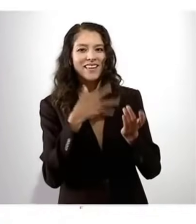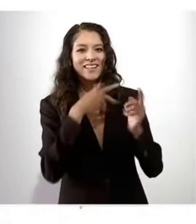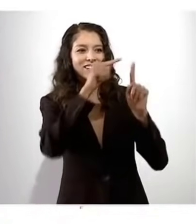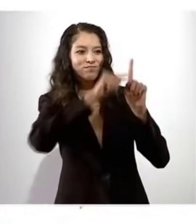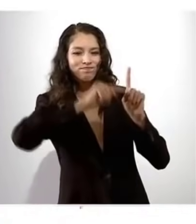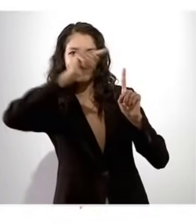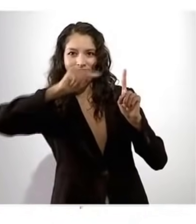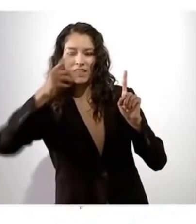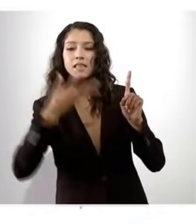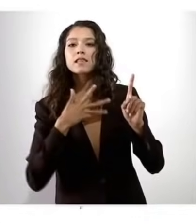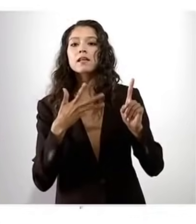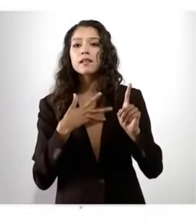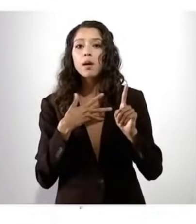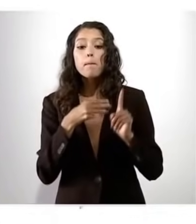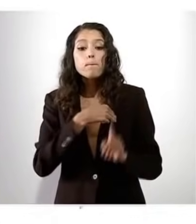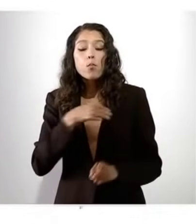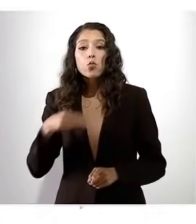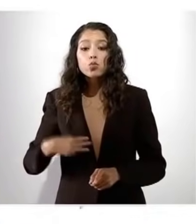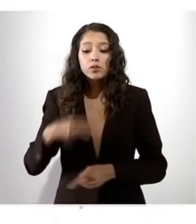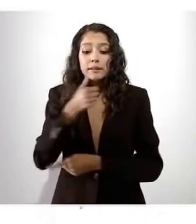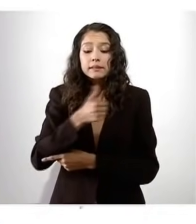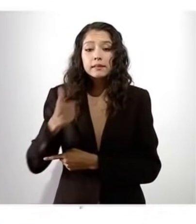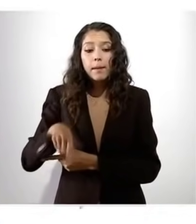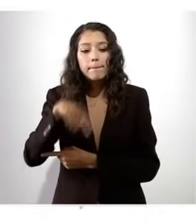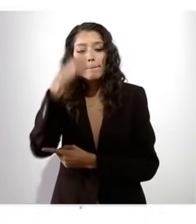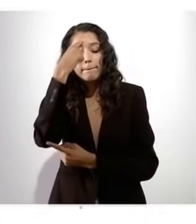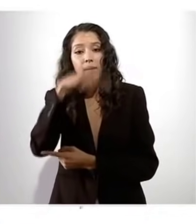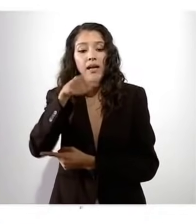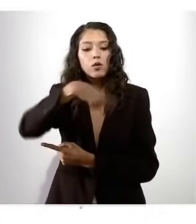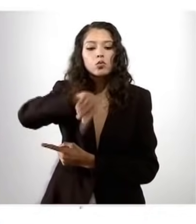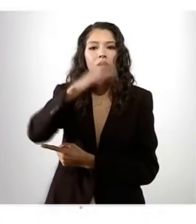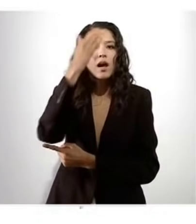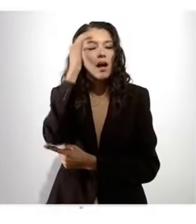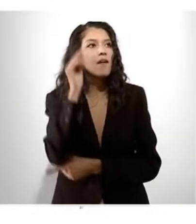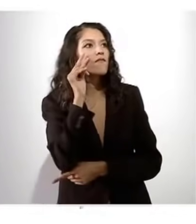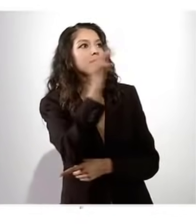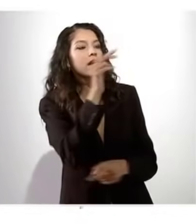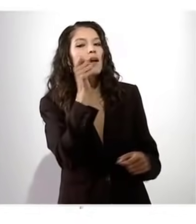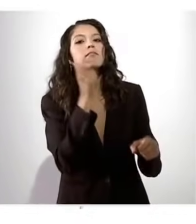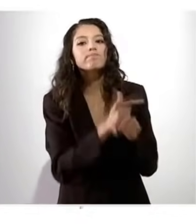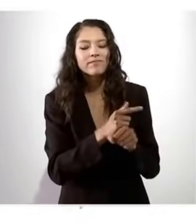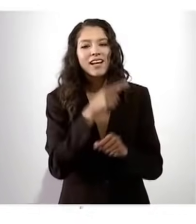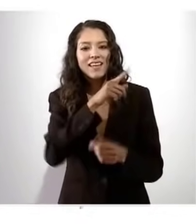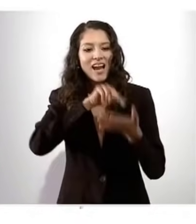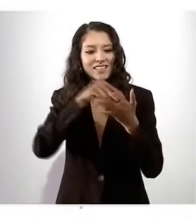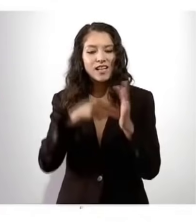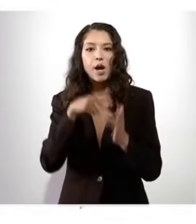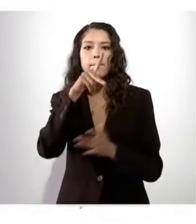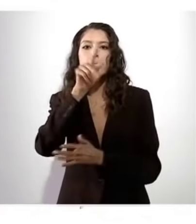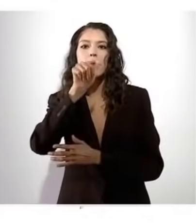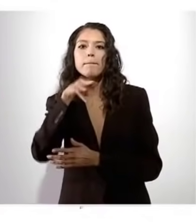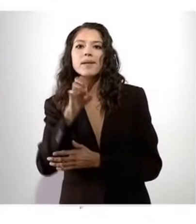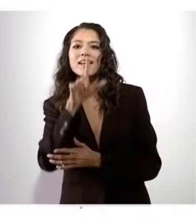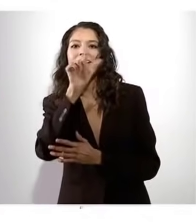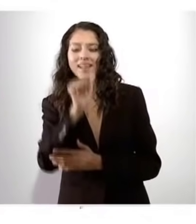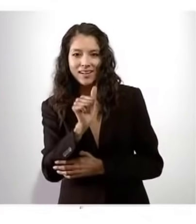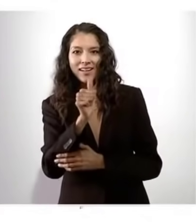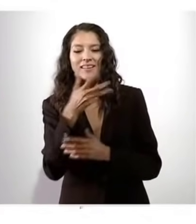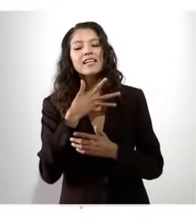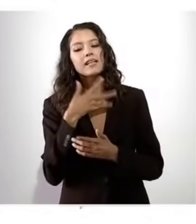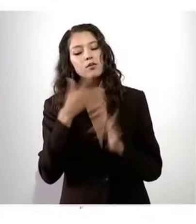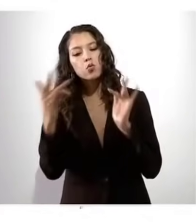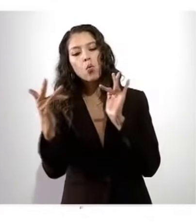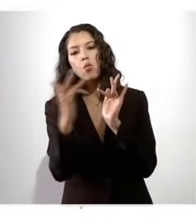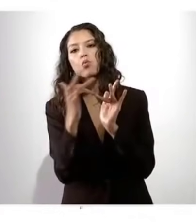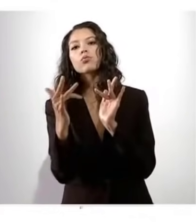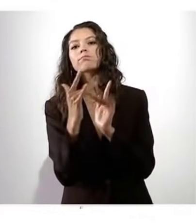Lo tenemos por municipio para que ustedes tengan conocimiento y ahí la arquitecta Pamela nos va a hacer favor precisamente de tener ese contacto